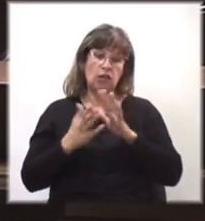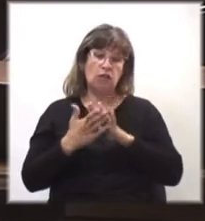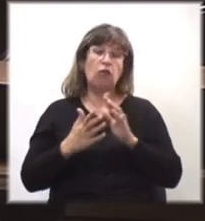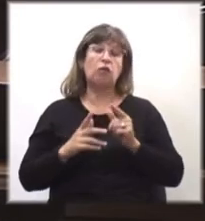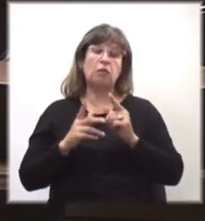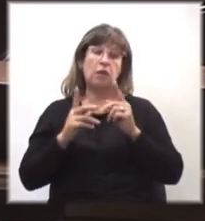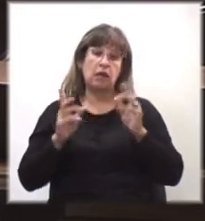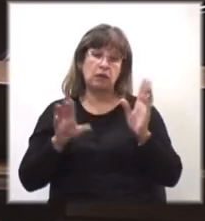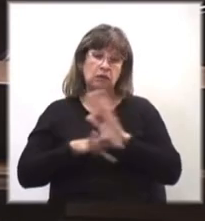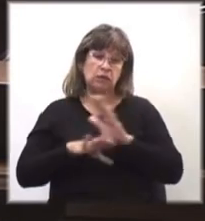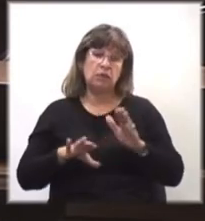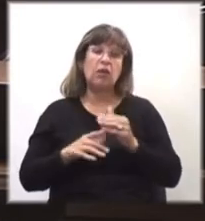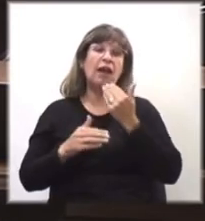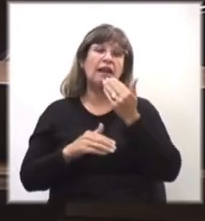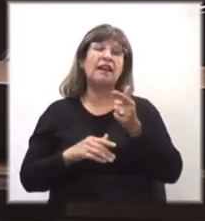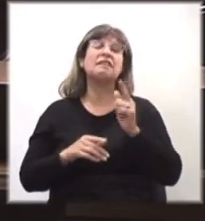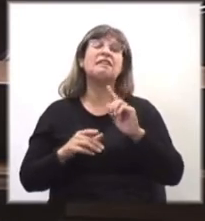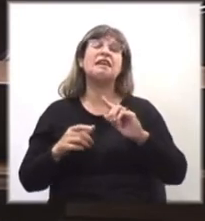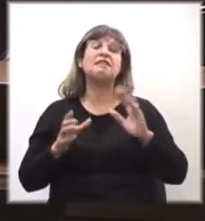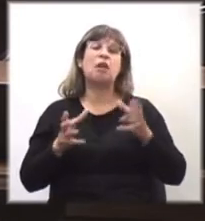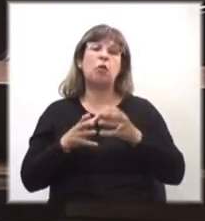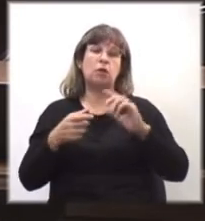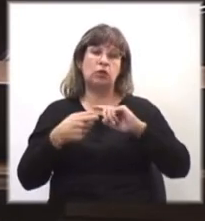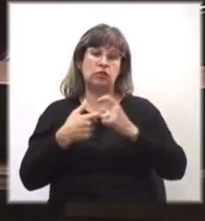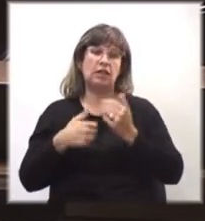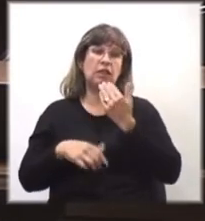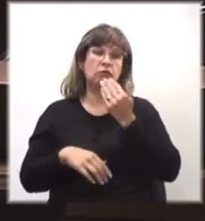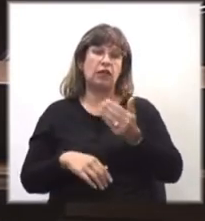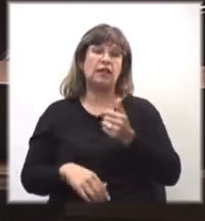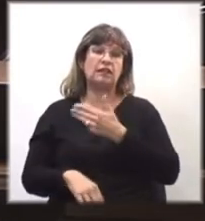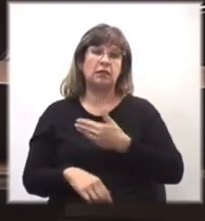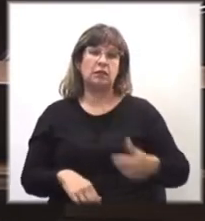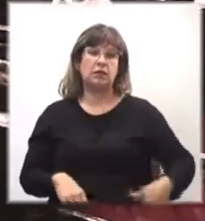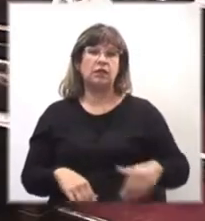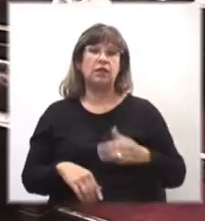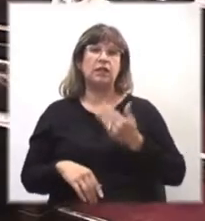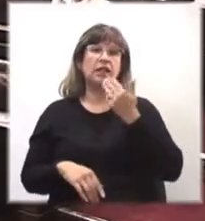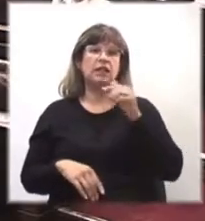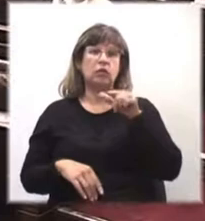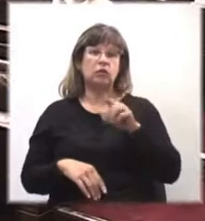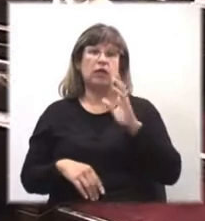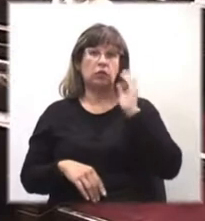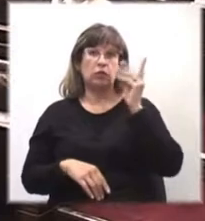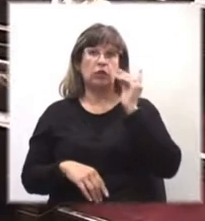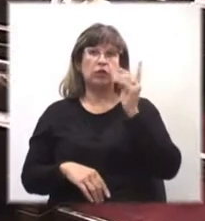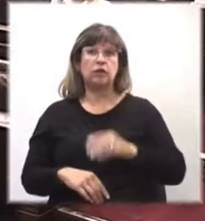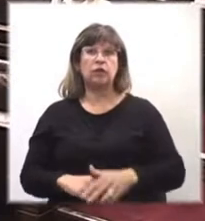gracias al movimiento sindical. Muchas gracias, presidente. Gracias a usted, diputado.